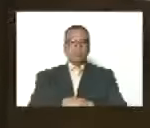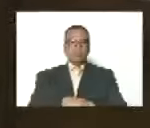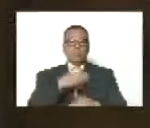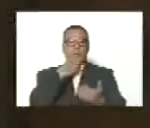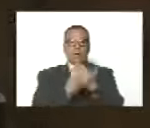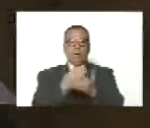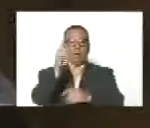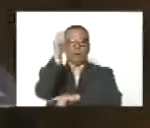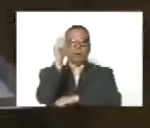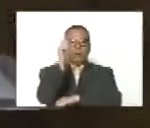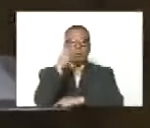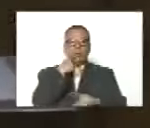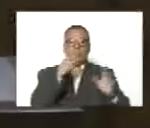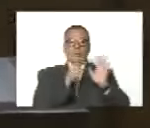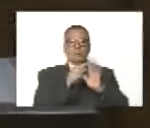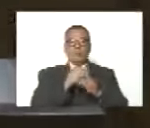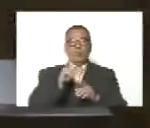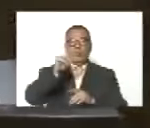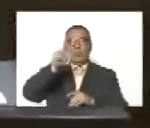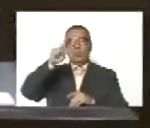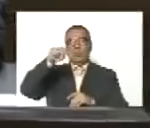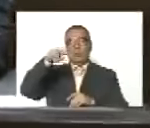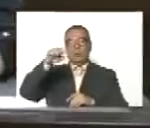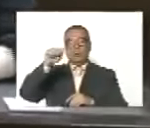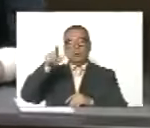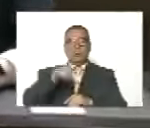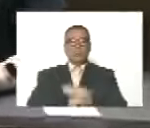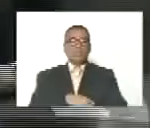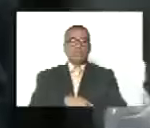Gracias, diputado. Tiene la palabra el diputado Bruno Galo.